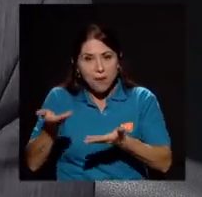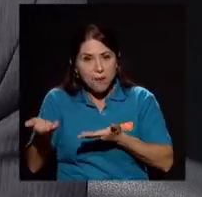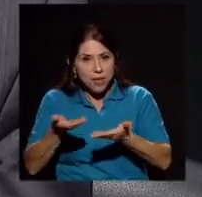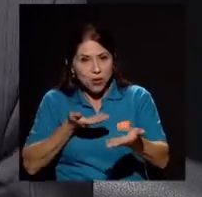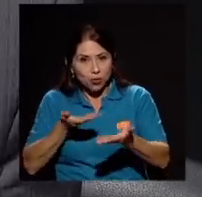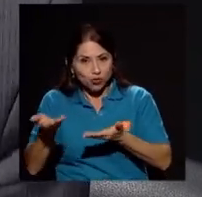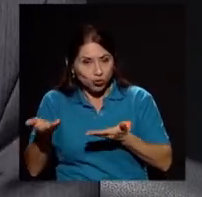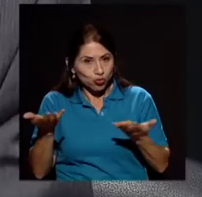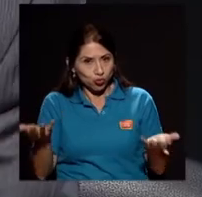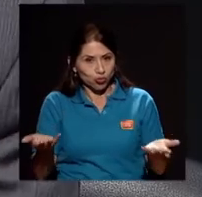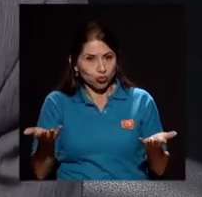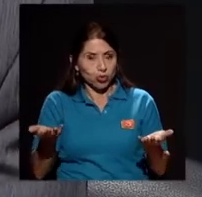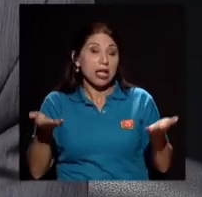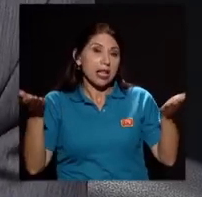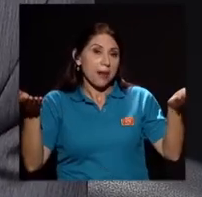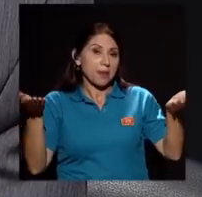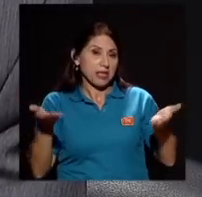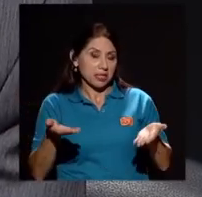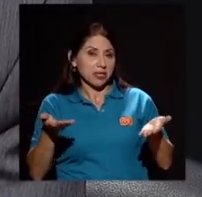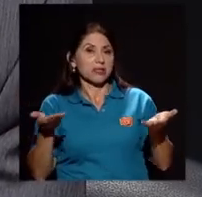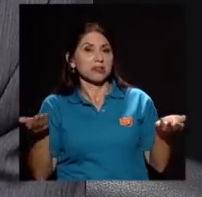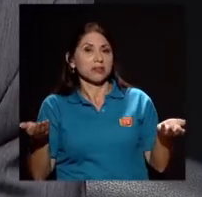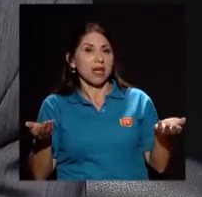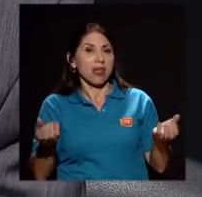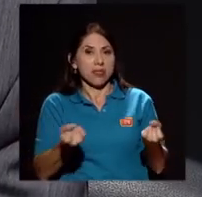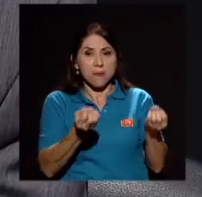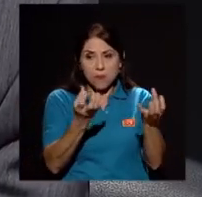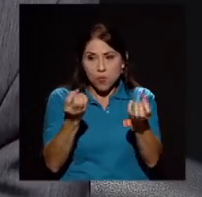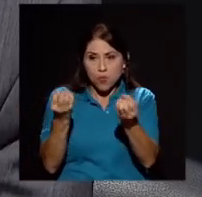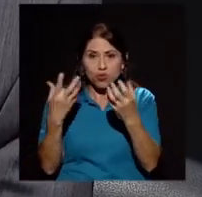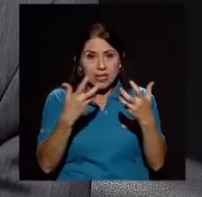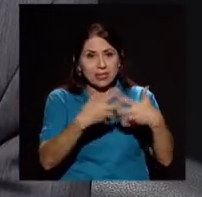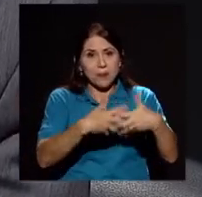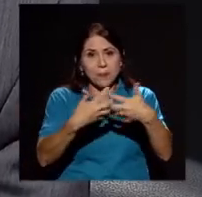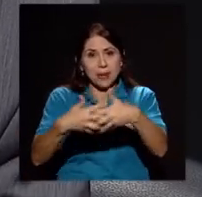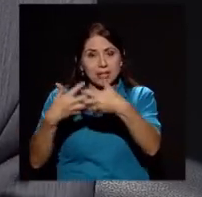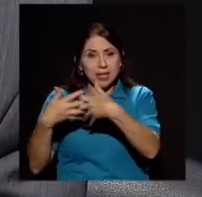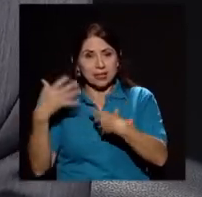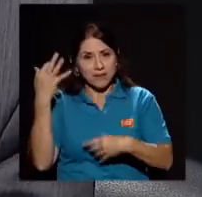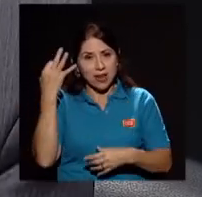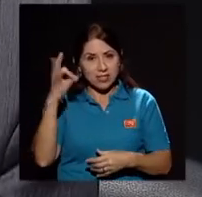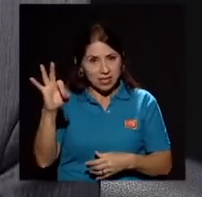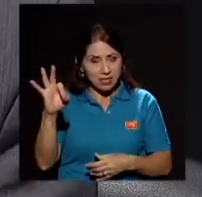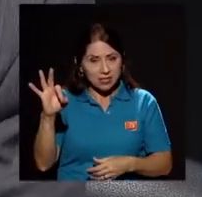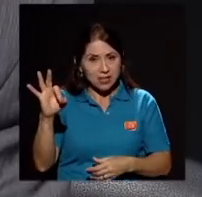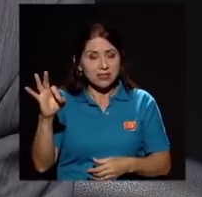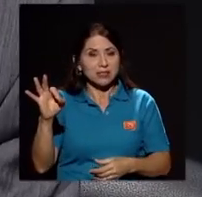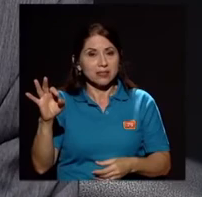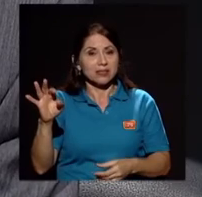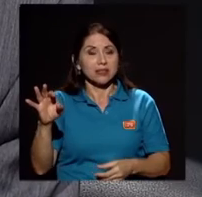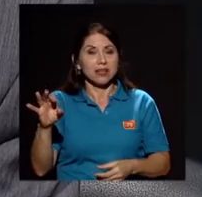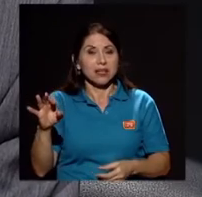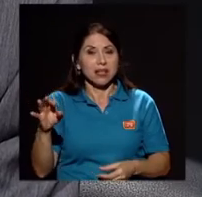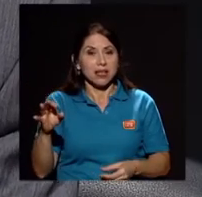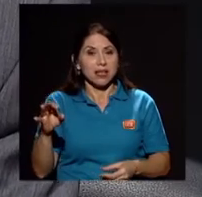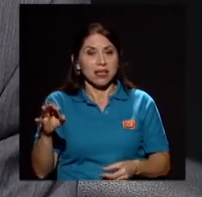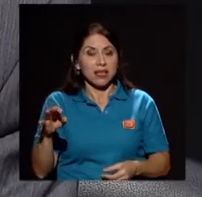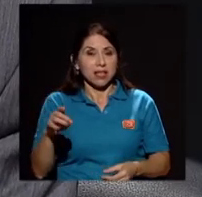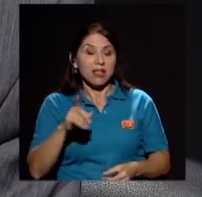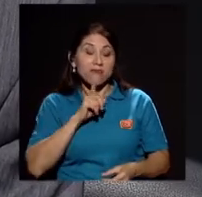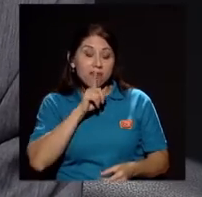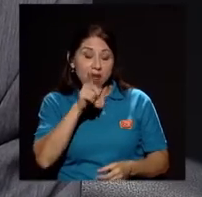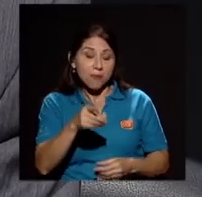la presencia de muchas empresas francesas que son realmente redes